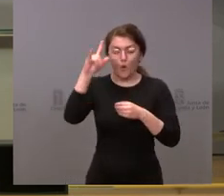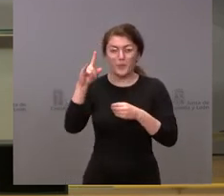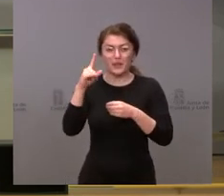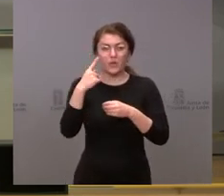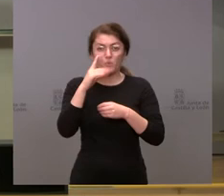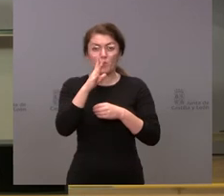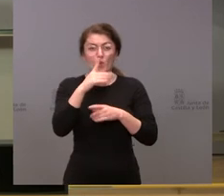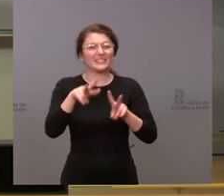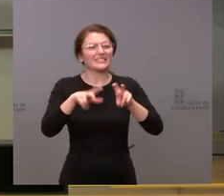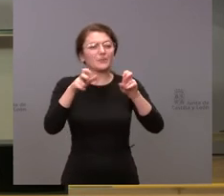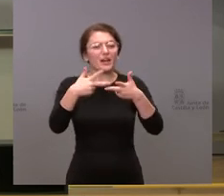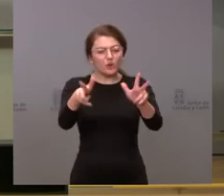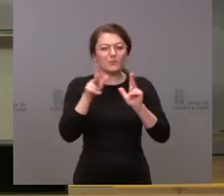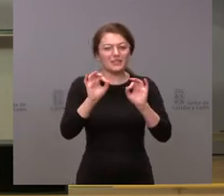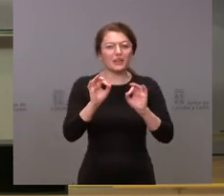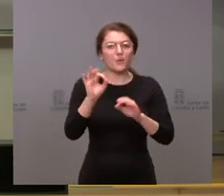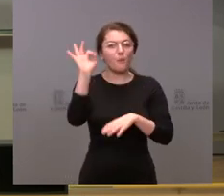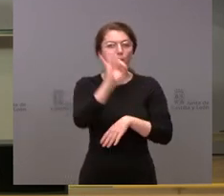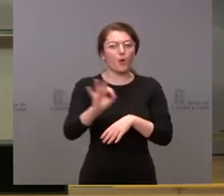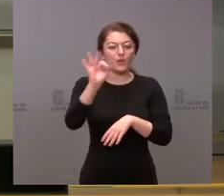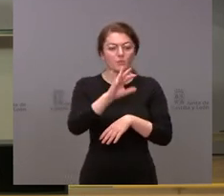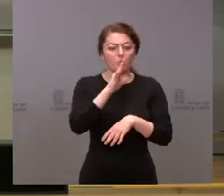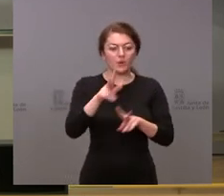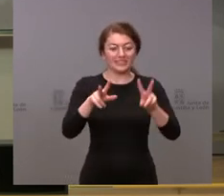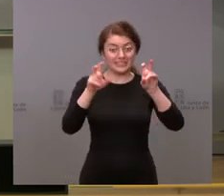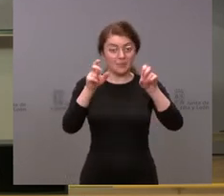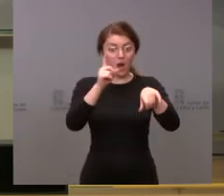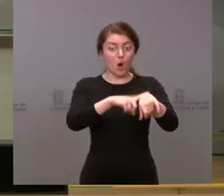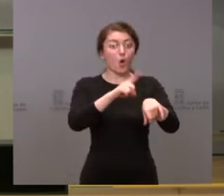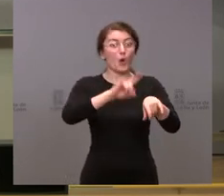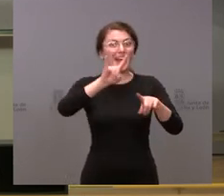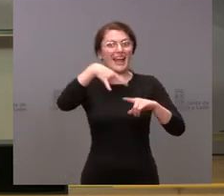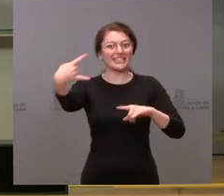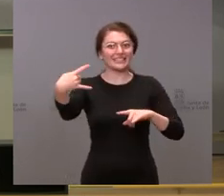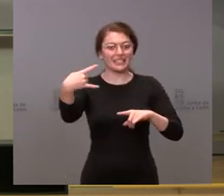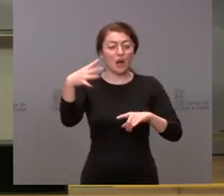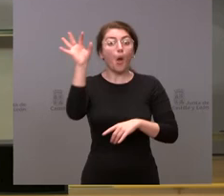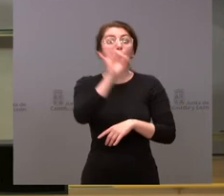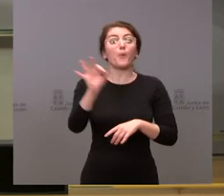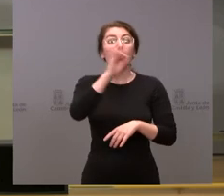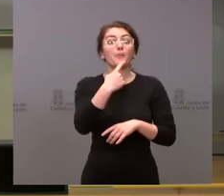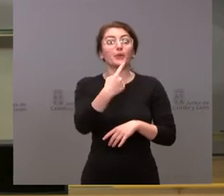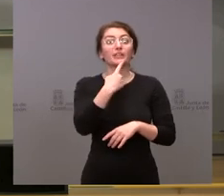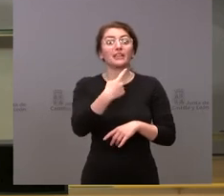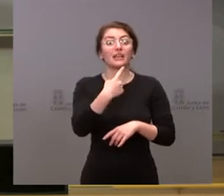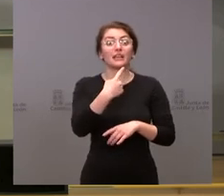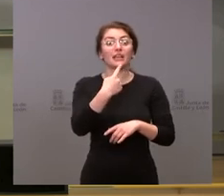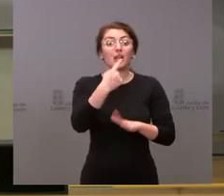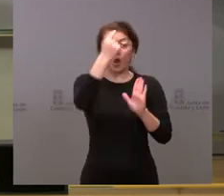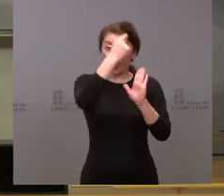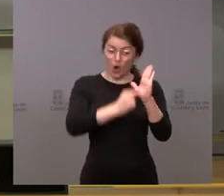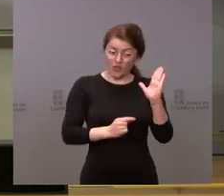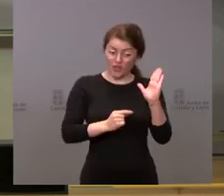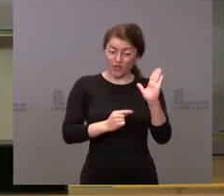cada dos podemos sobre el tema de las horas extras según podemos se incumple el pliego de condiciones porque dicen que se